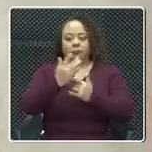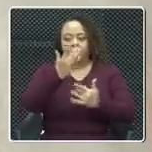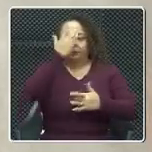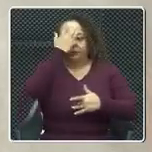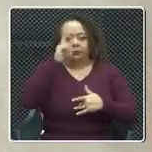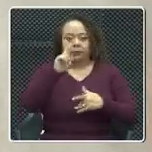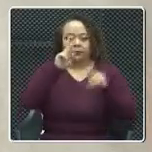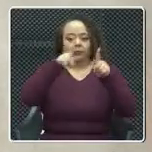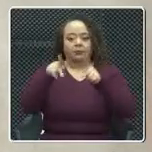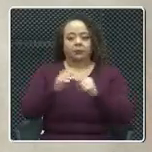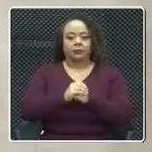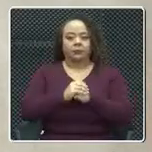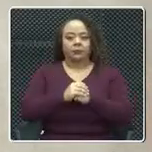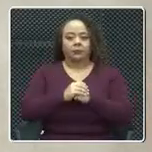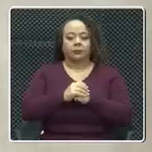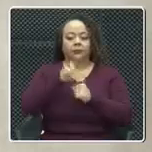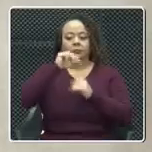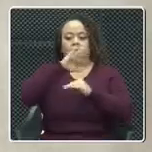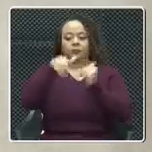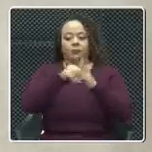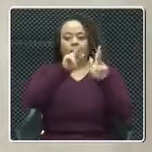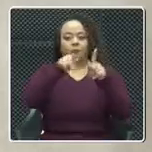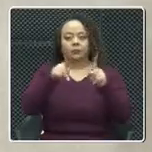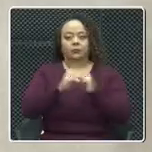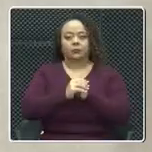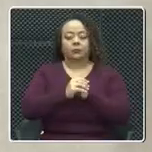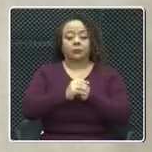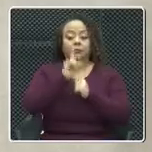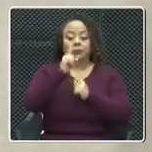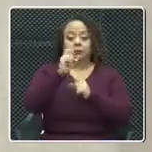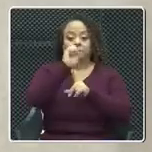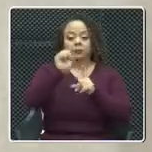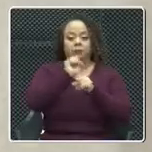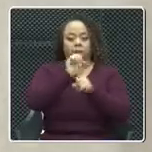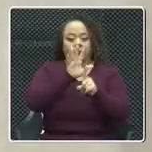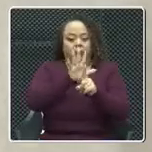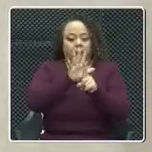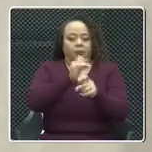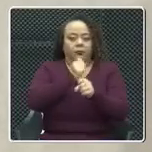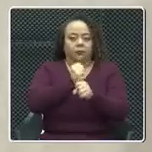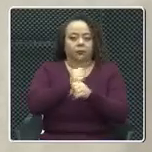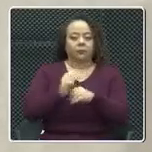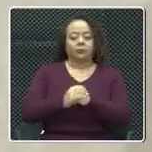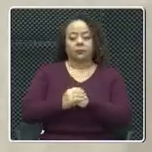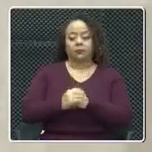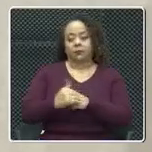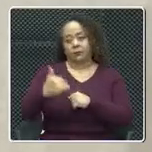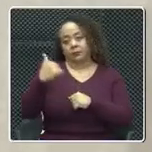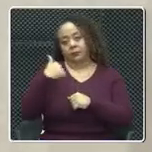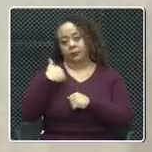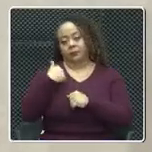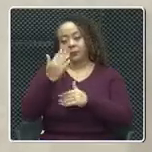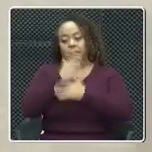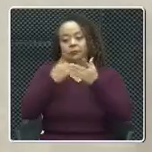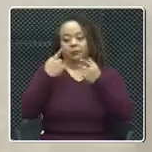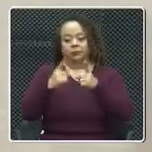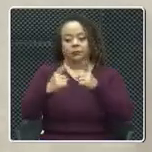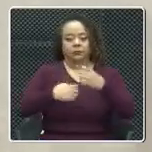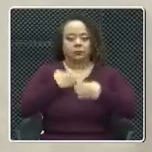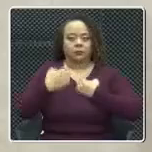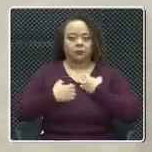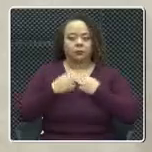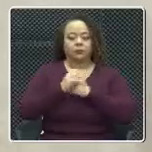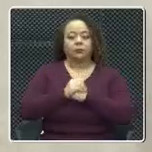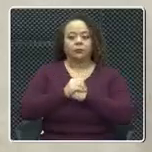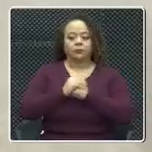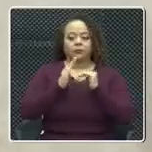una persona. O sea, no toda persona que está expuesta a una situación de hostigamiento laboral va a tener una secuela emocional o una